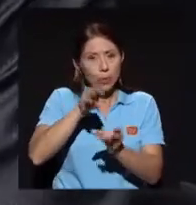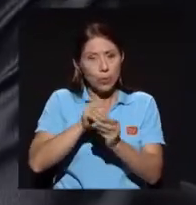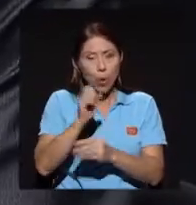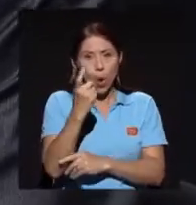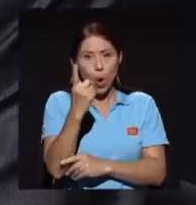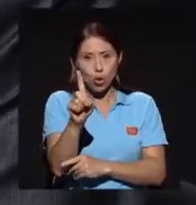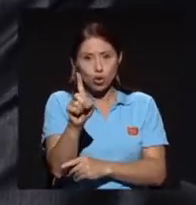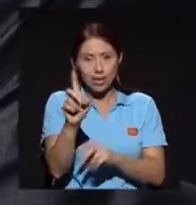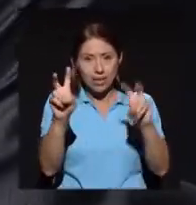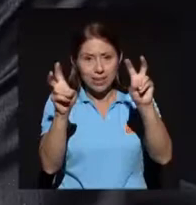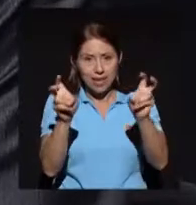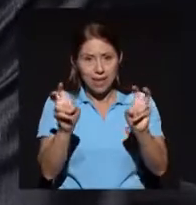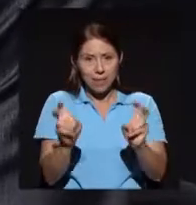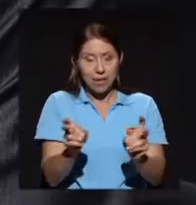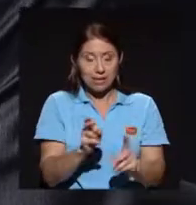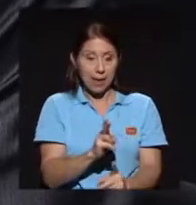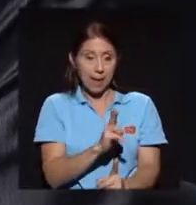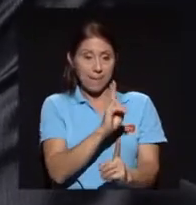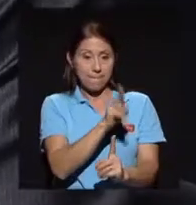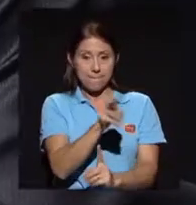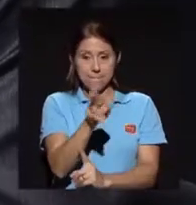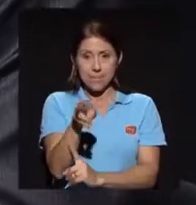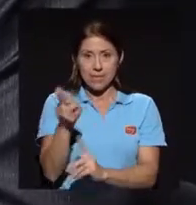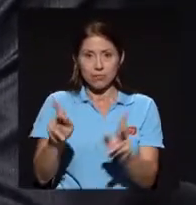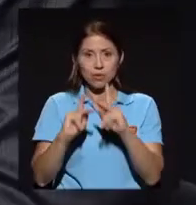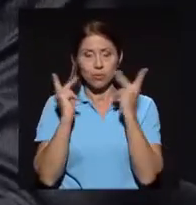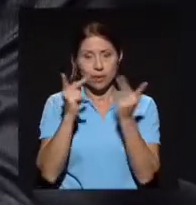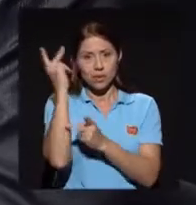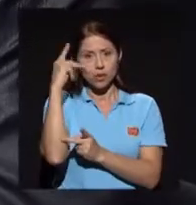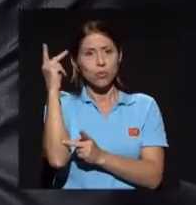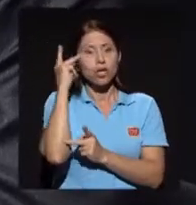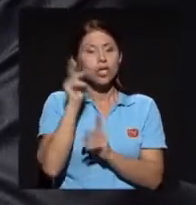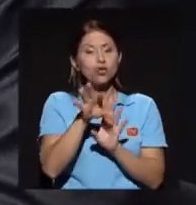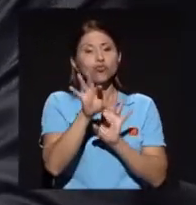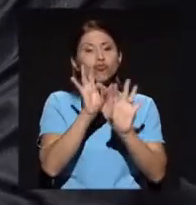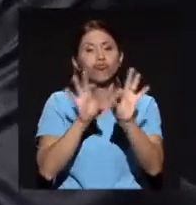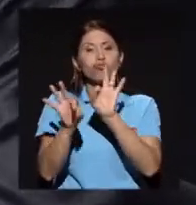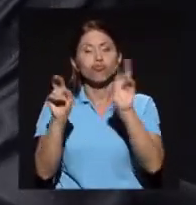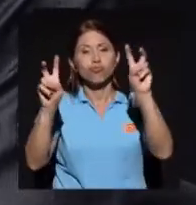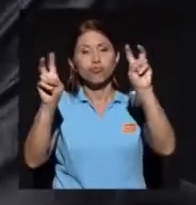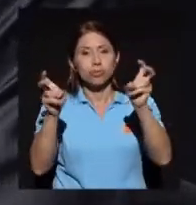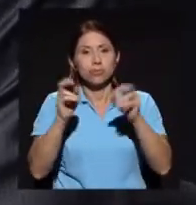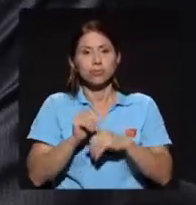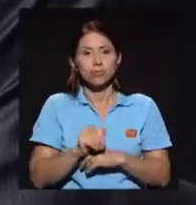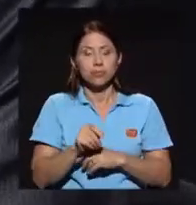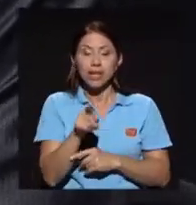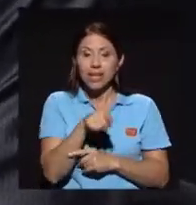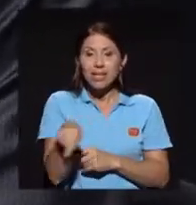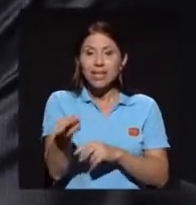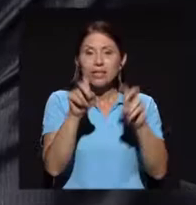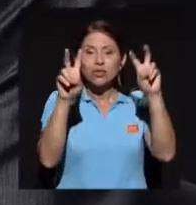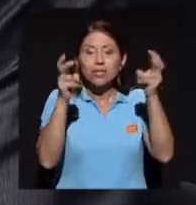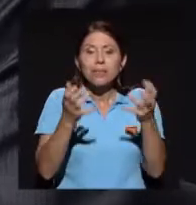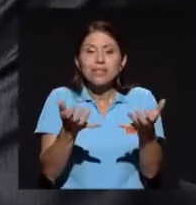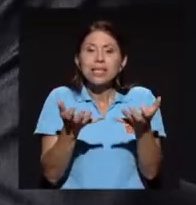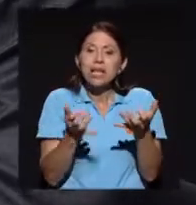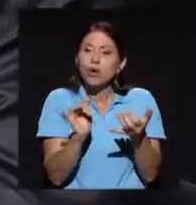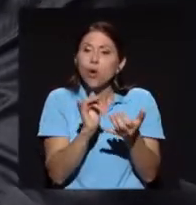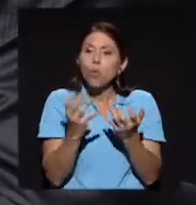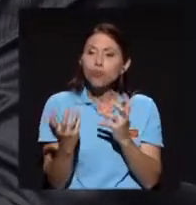precisamente por los partidos políticos y temas que además buscan cierta convergencia